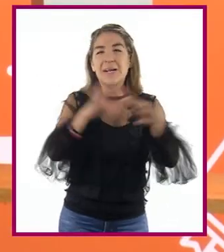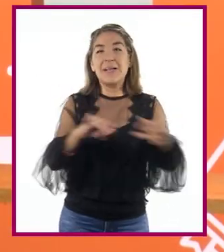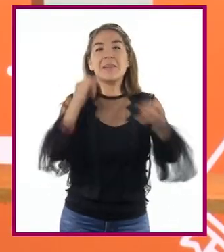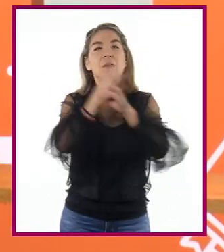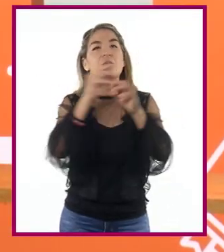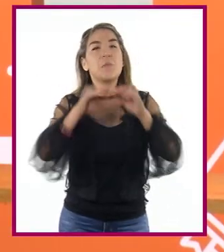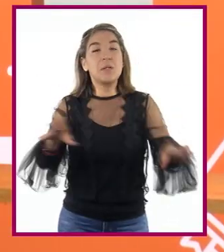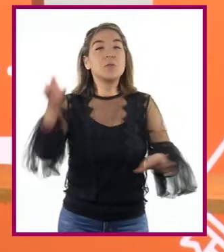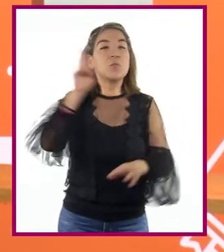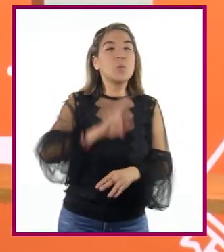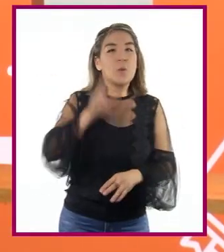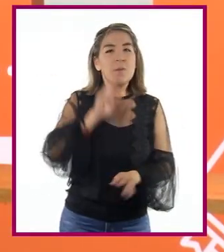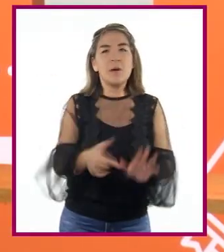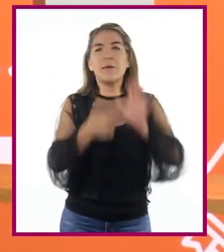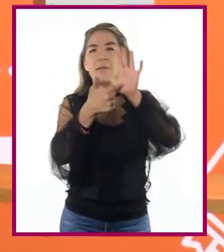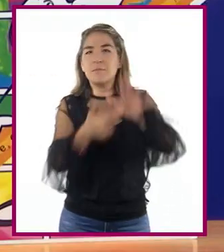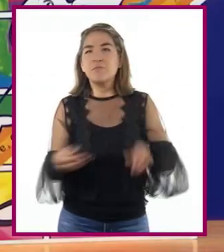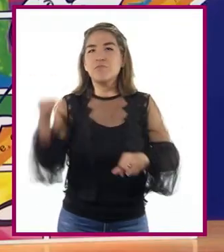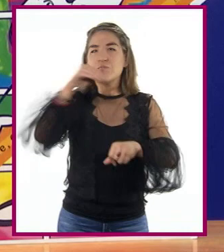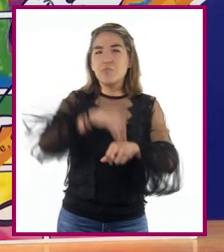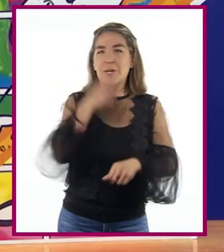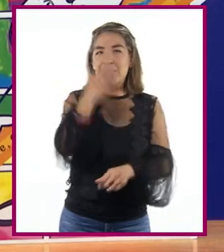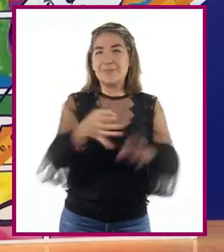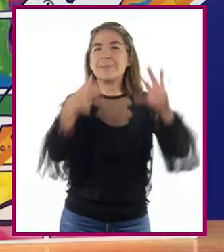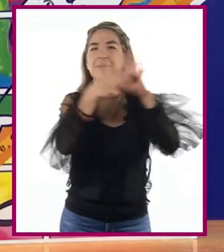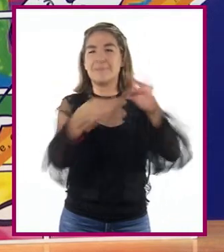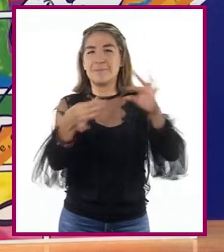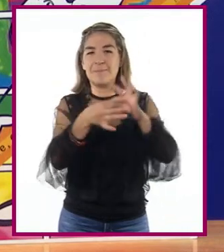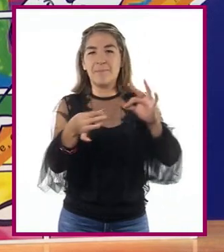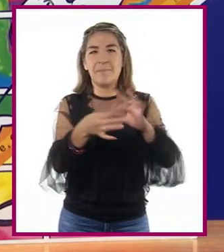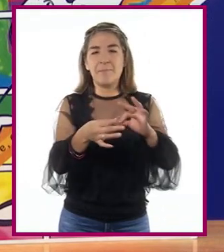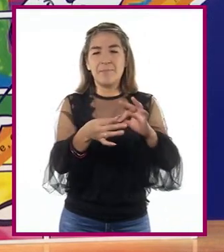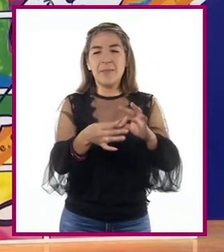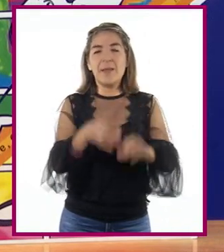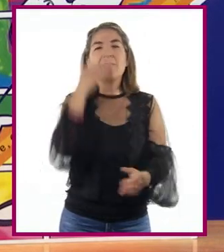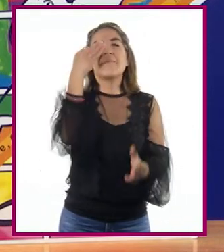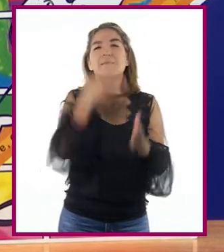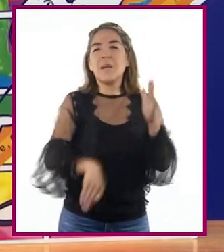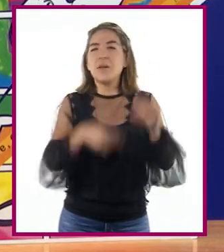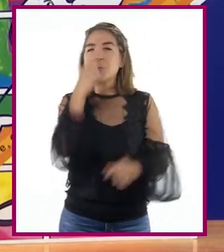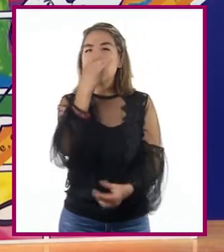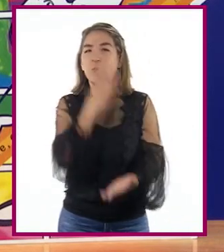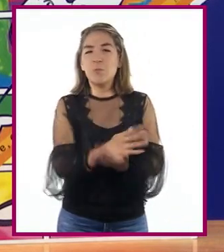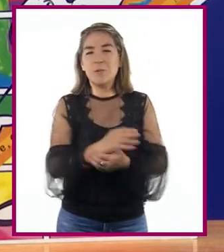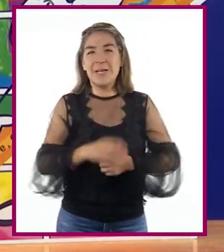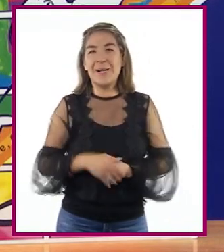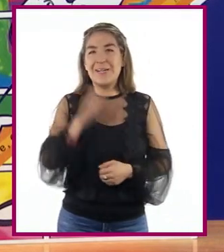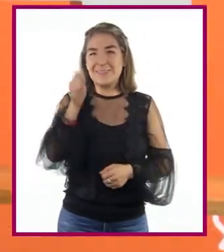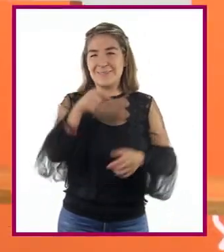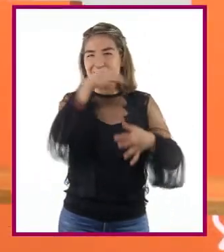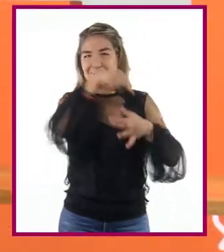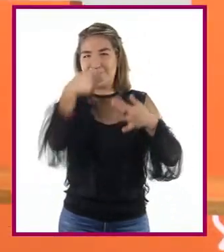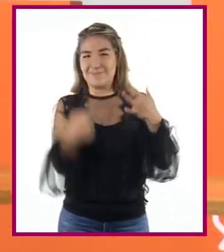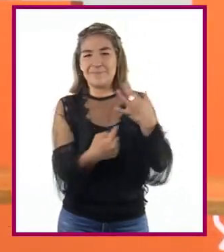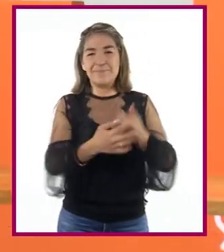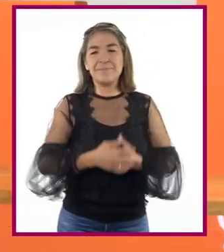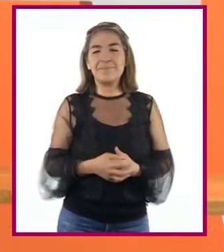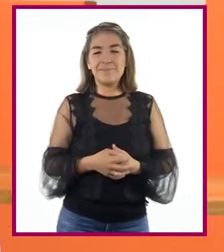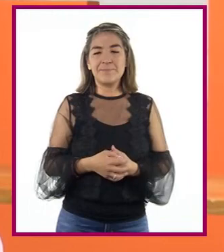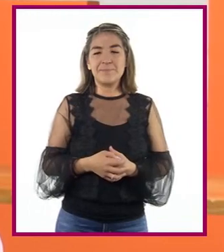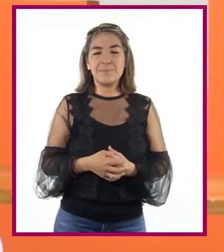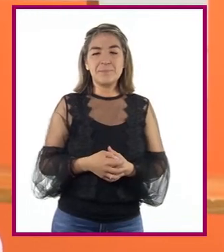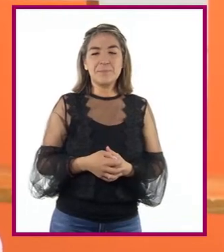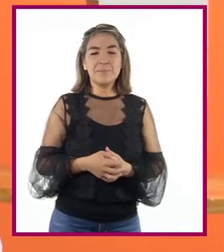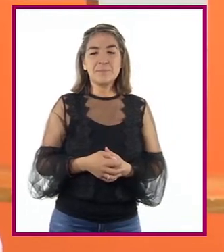o pruebas que refuerzan dichos argumentos. Ya solo nos faltarían un par de elementos. Sí,